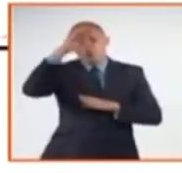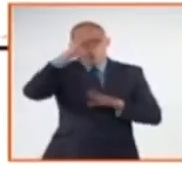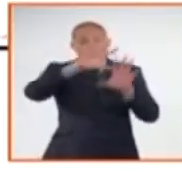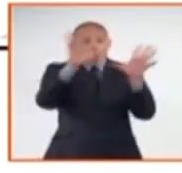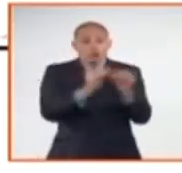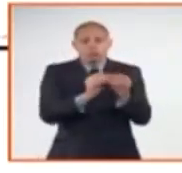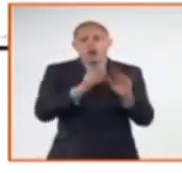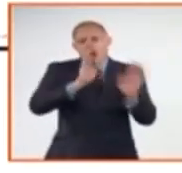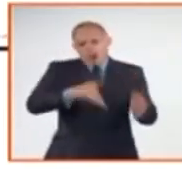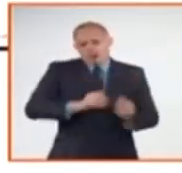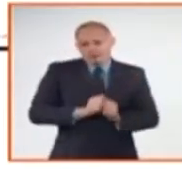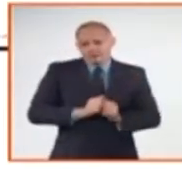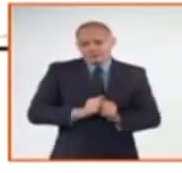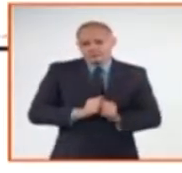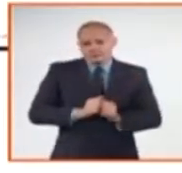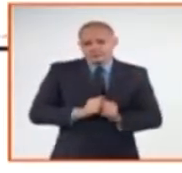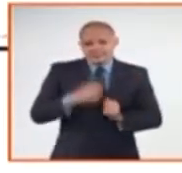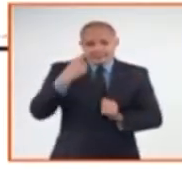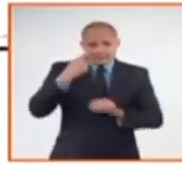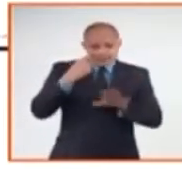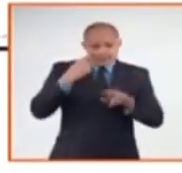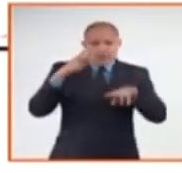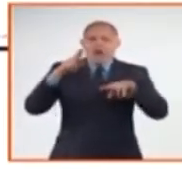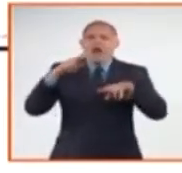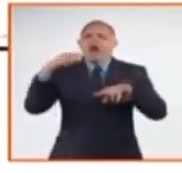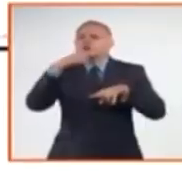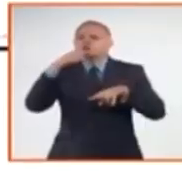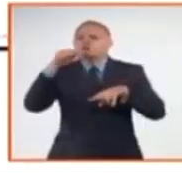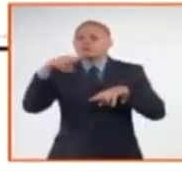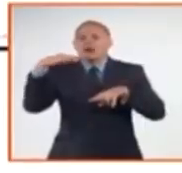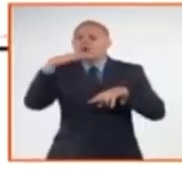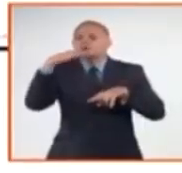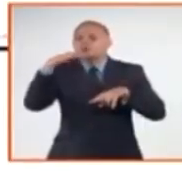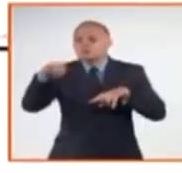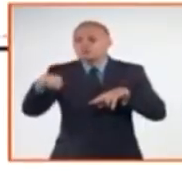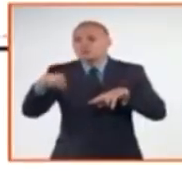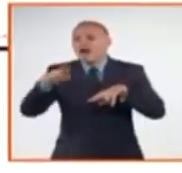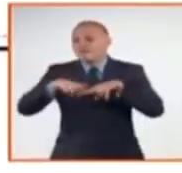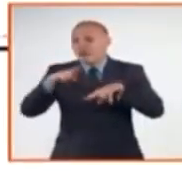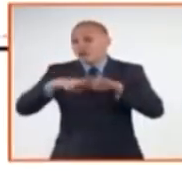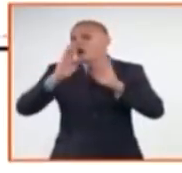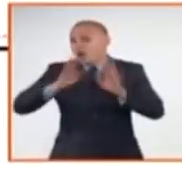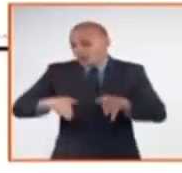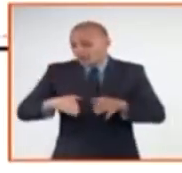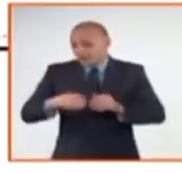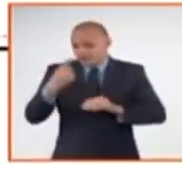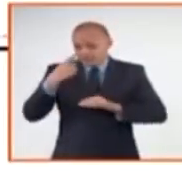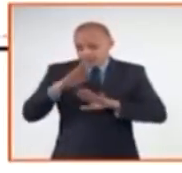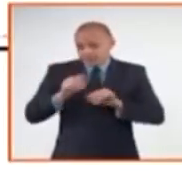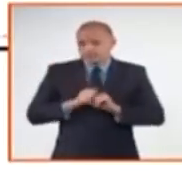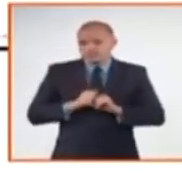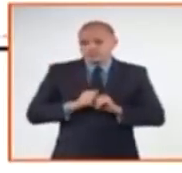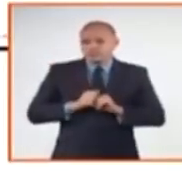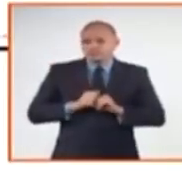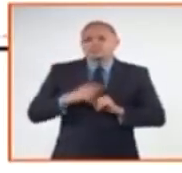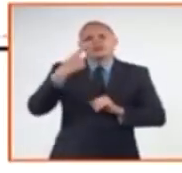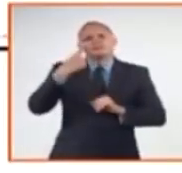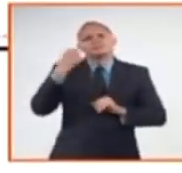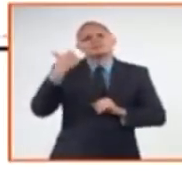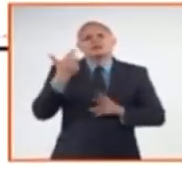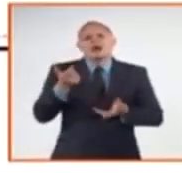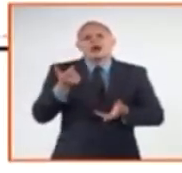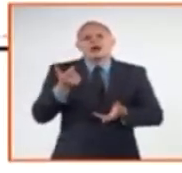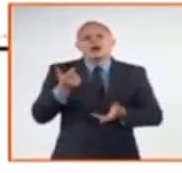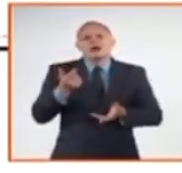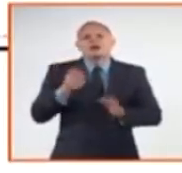media del país que comenzó a suceder empezó a disminuir la letalidad de la habana su común y vean